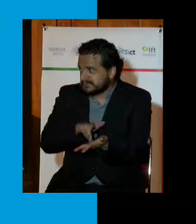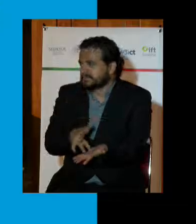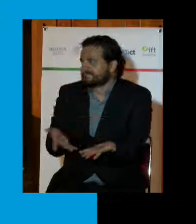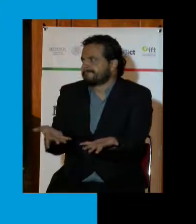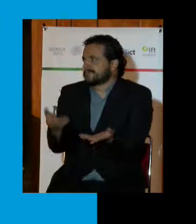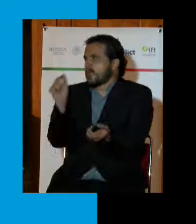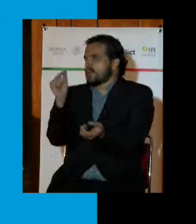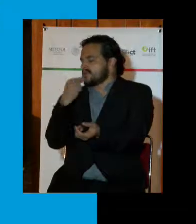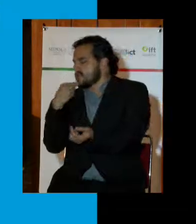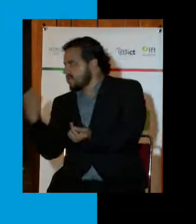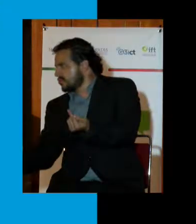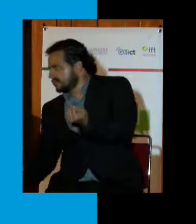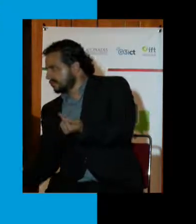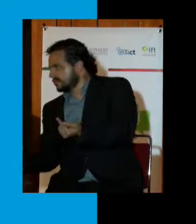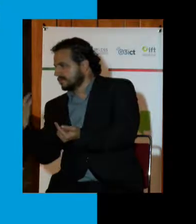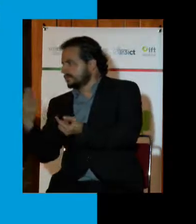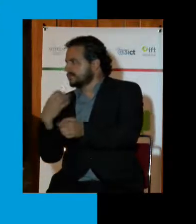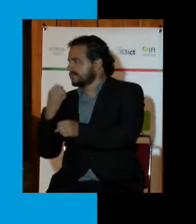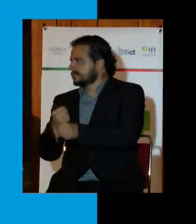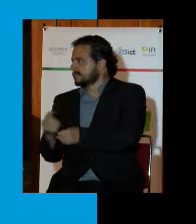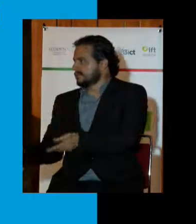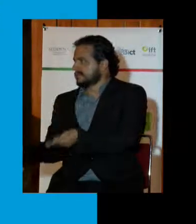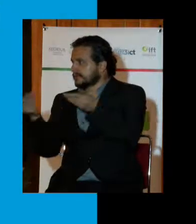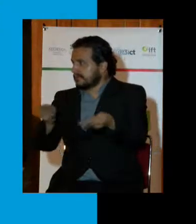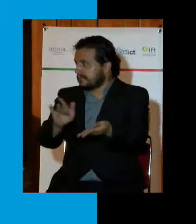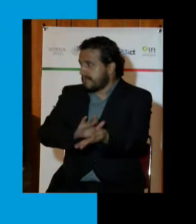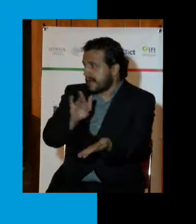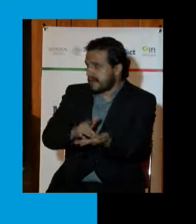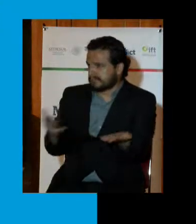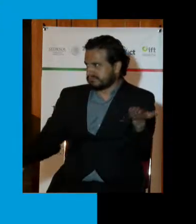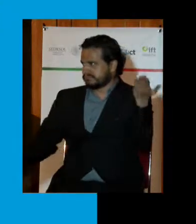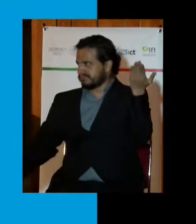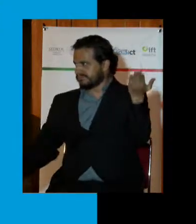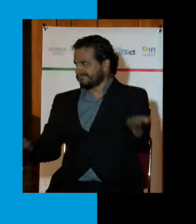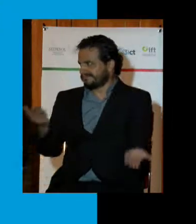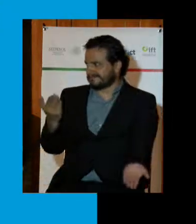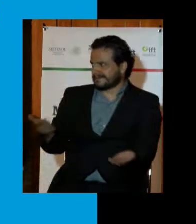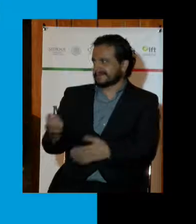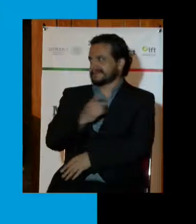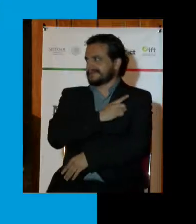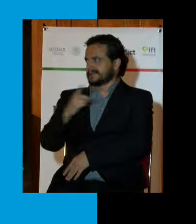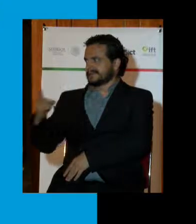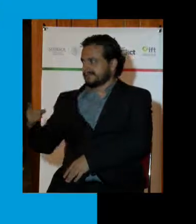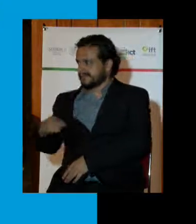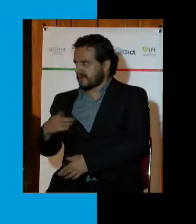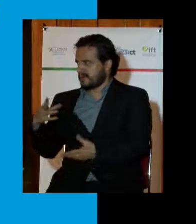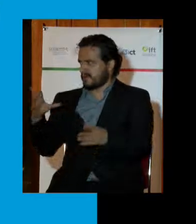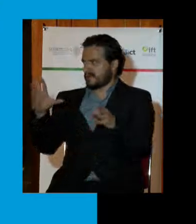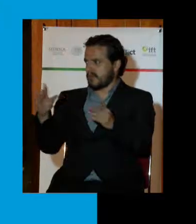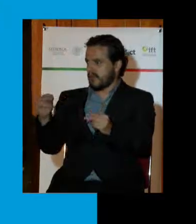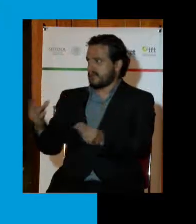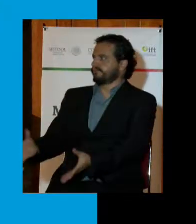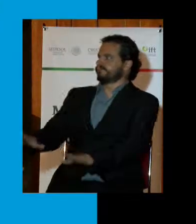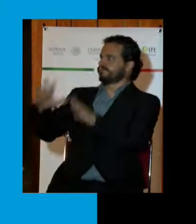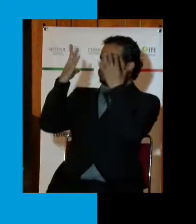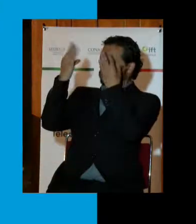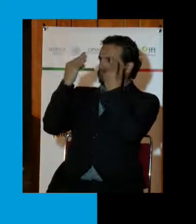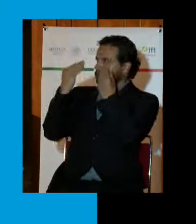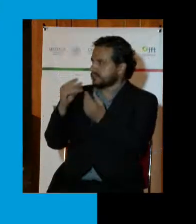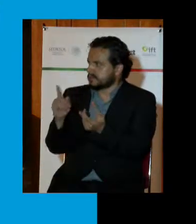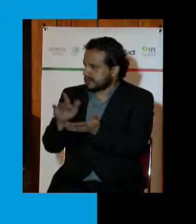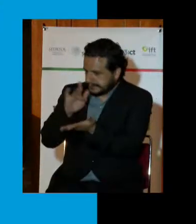hacer las aplicaciones intuitivas. Y eso es lo que tiene que ser. No tenemos que reentrenarnos para hacer desarrollos tecnológicos. Tenemos